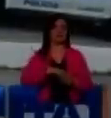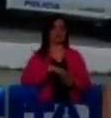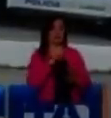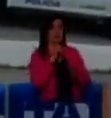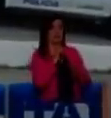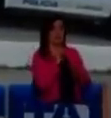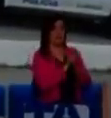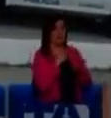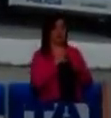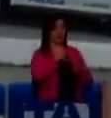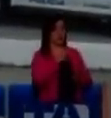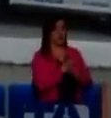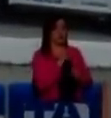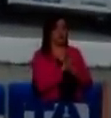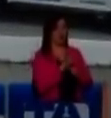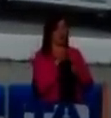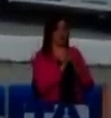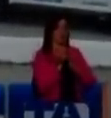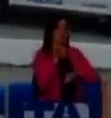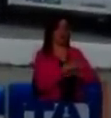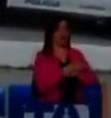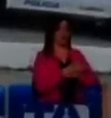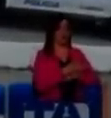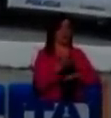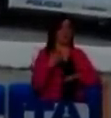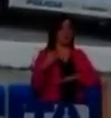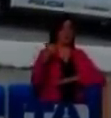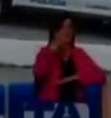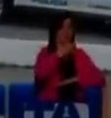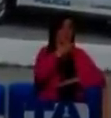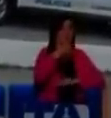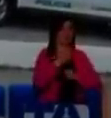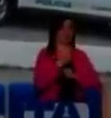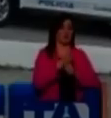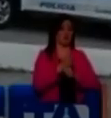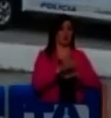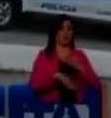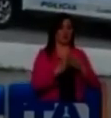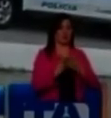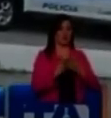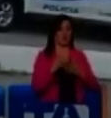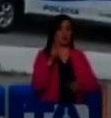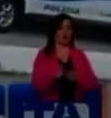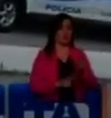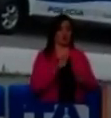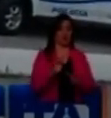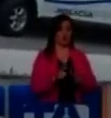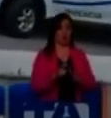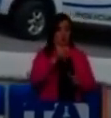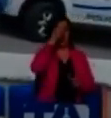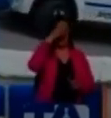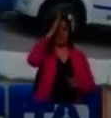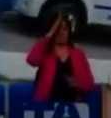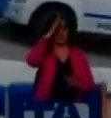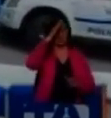trabajar con el jefe del sector que da aquí, mi capitán Valverde, todo el servicio urbano y personal de inteligencia,